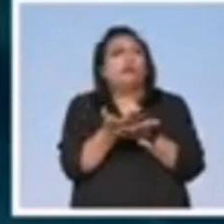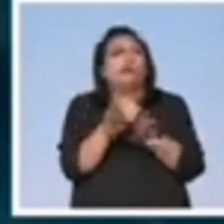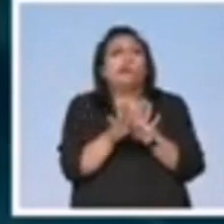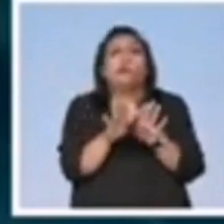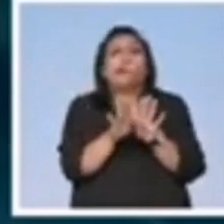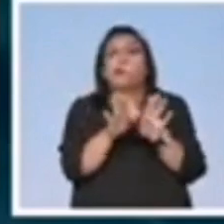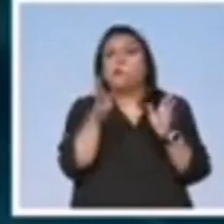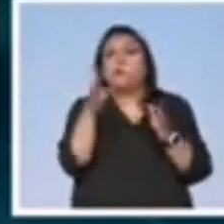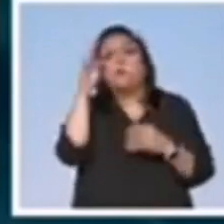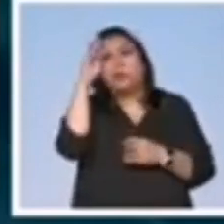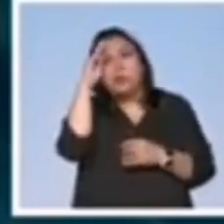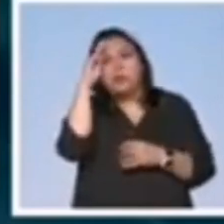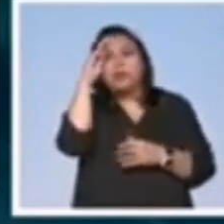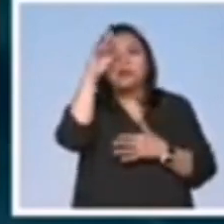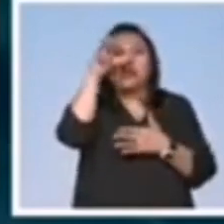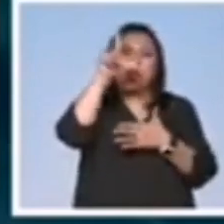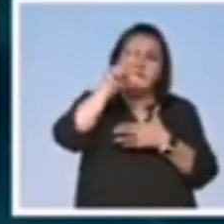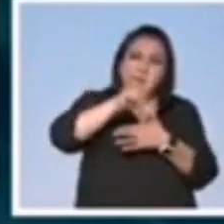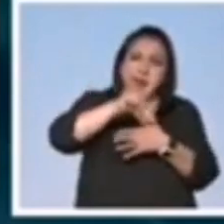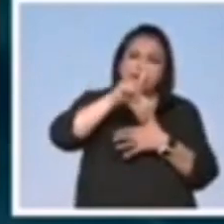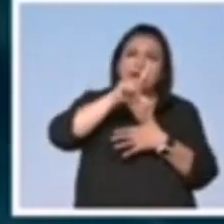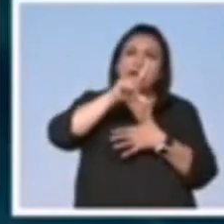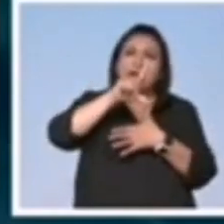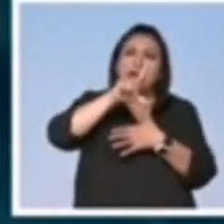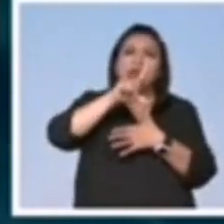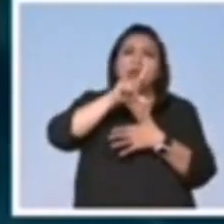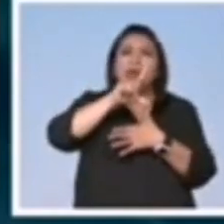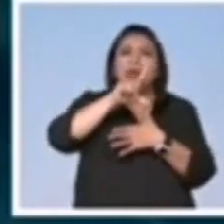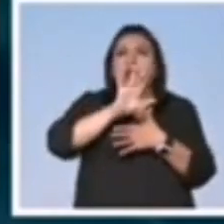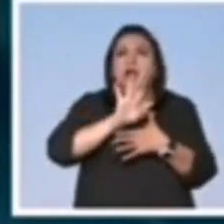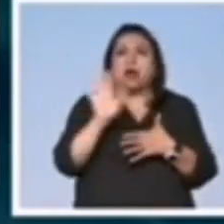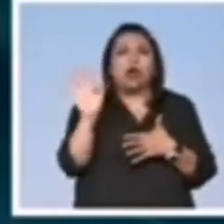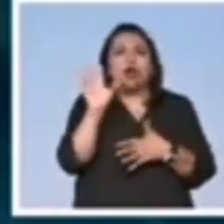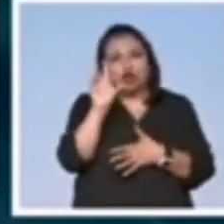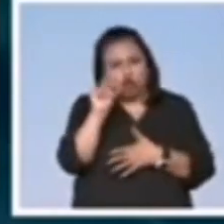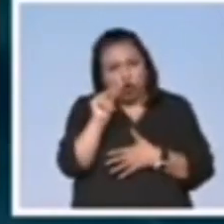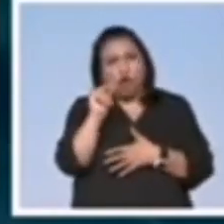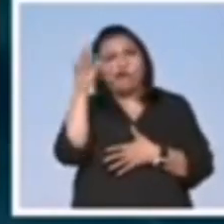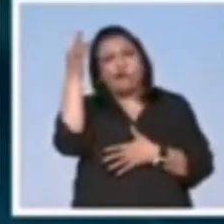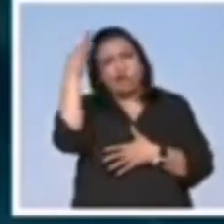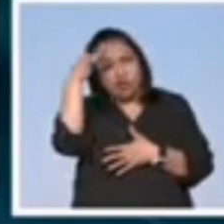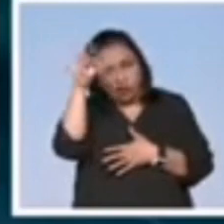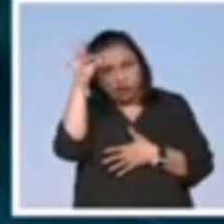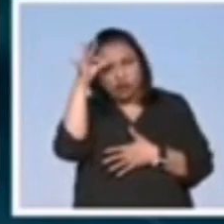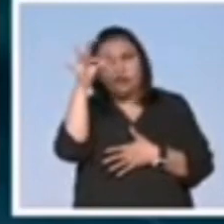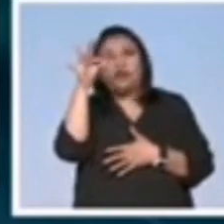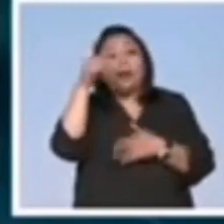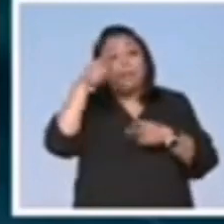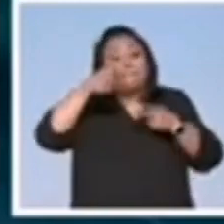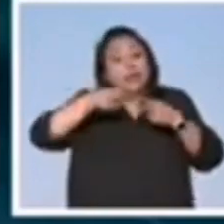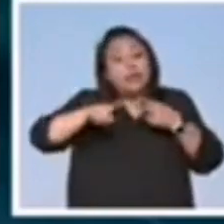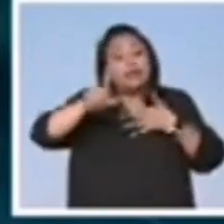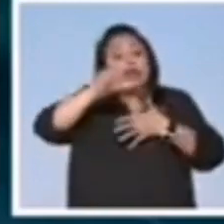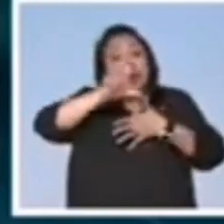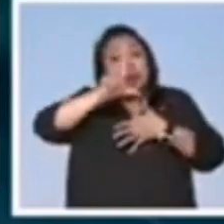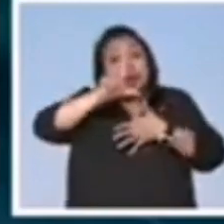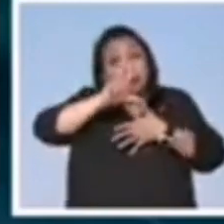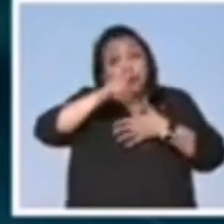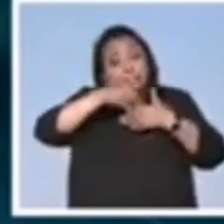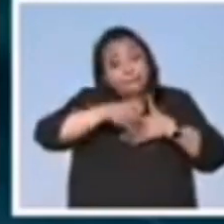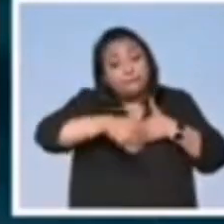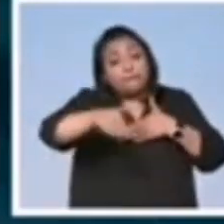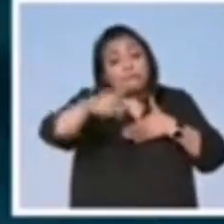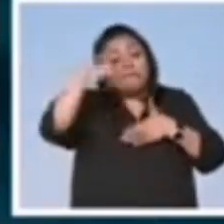piensa América Latina, sino que es una filosofía que parte de América Latina para